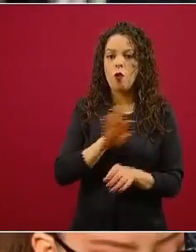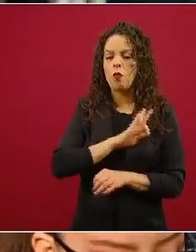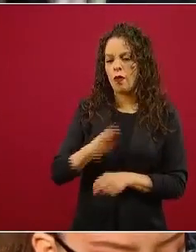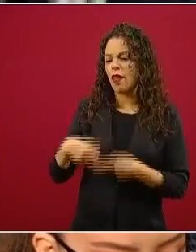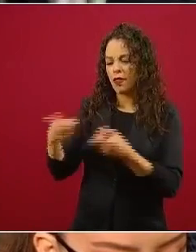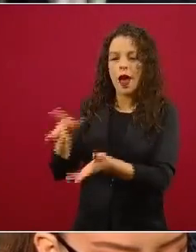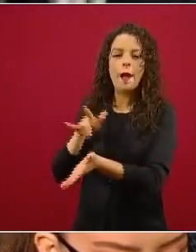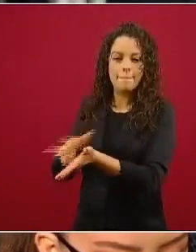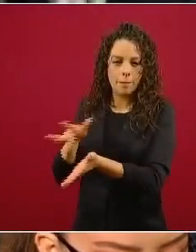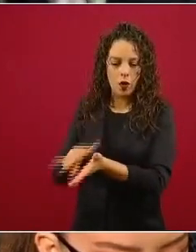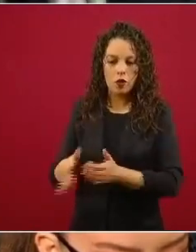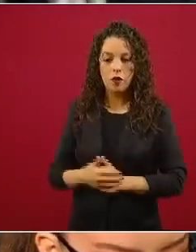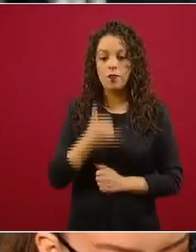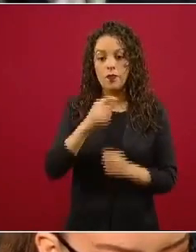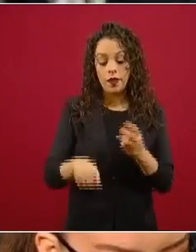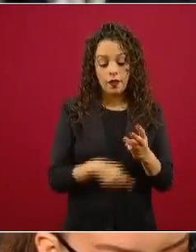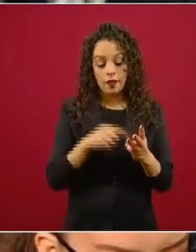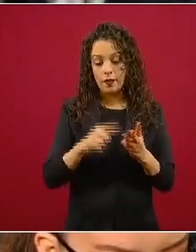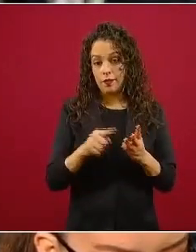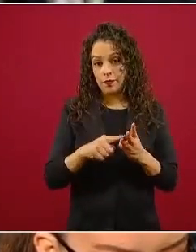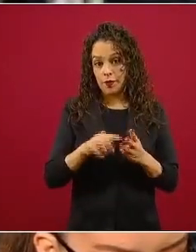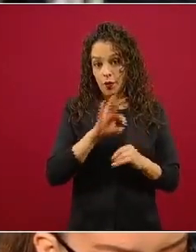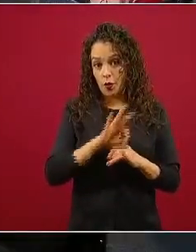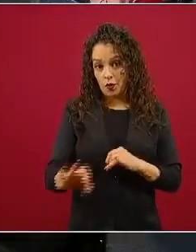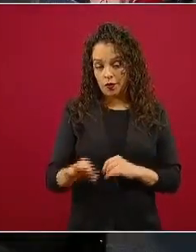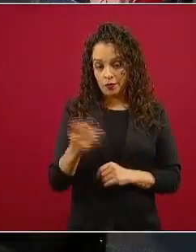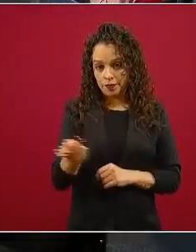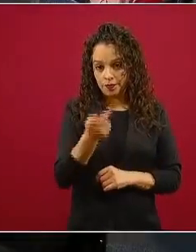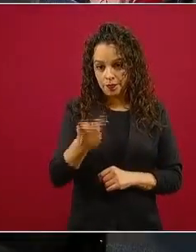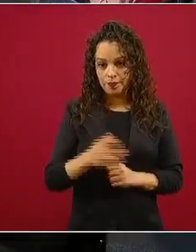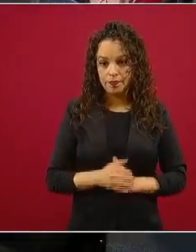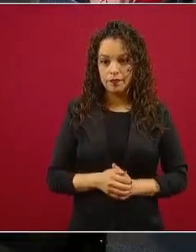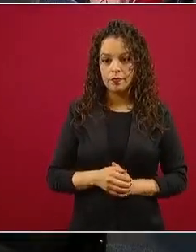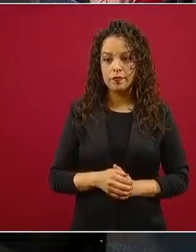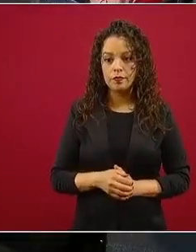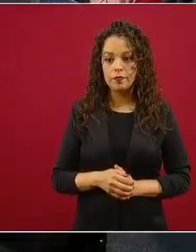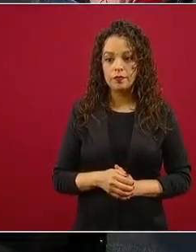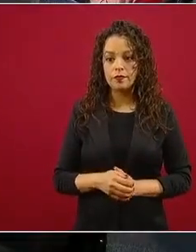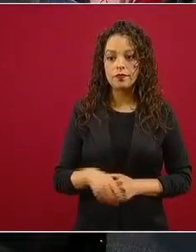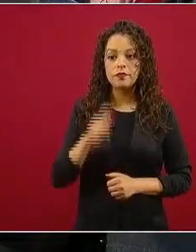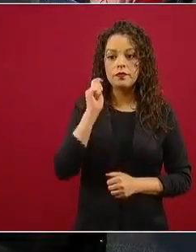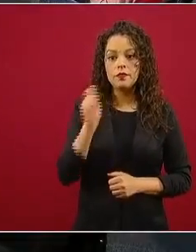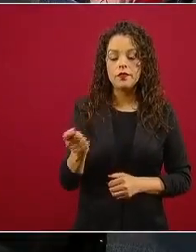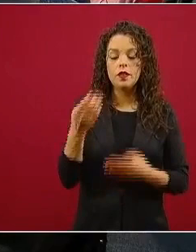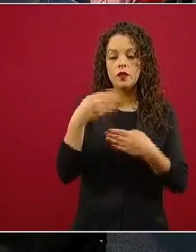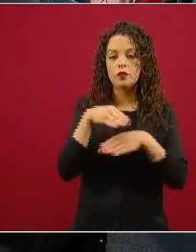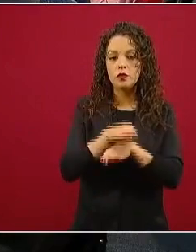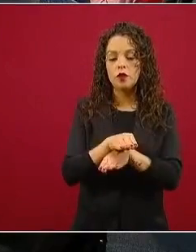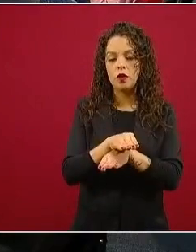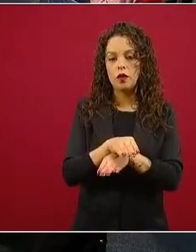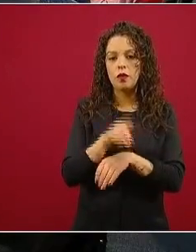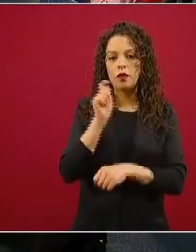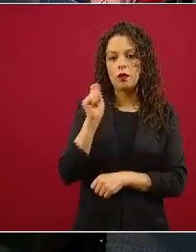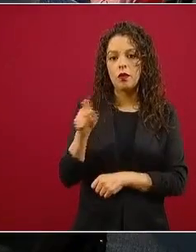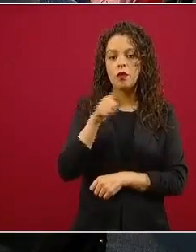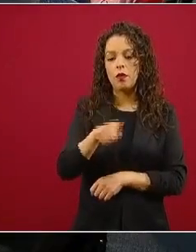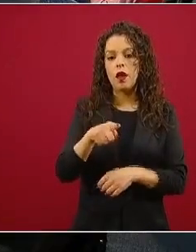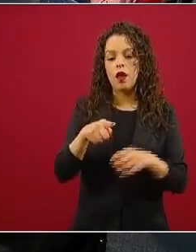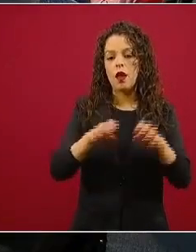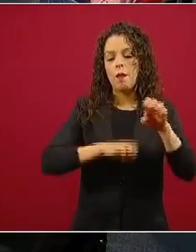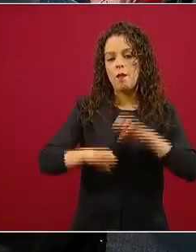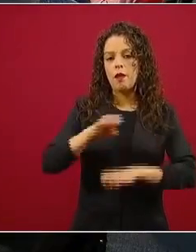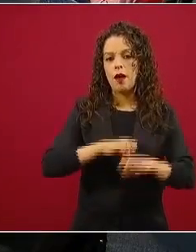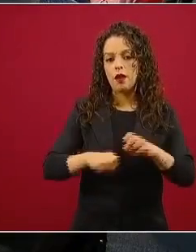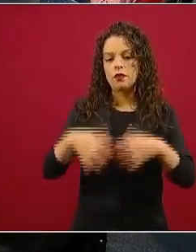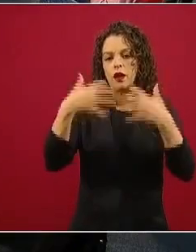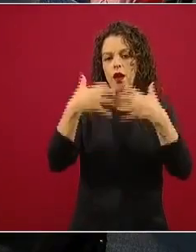última, aquí tal vez don Julio nos puede ayudar un poco, es acerca de los factureros, o las empresas factureras.